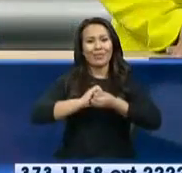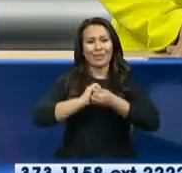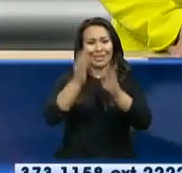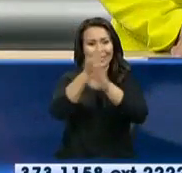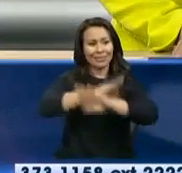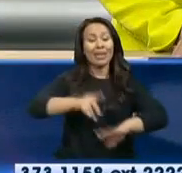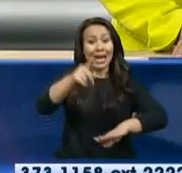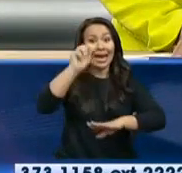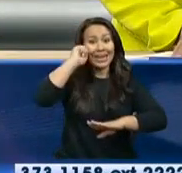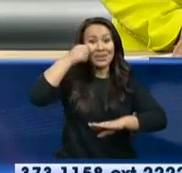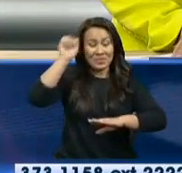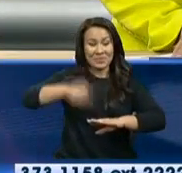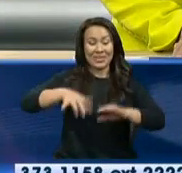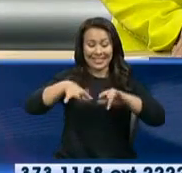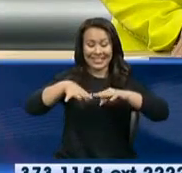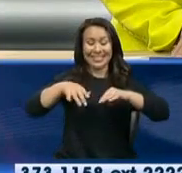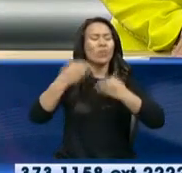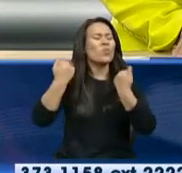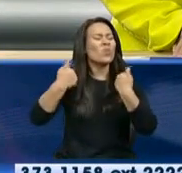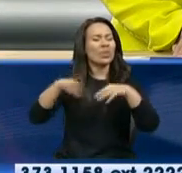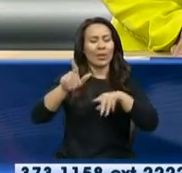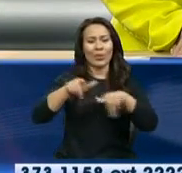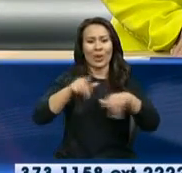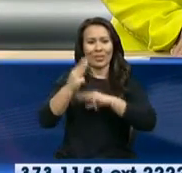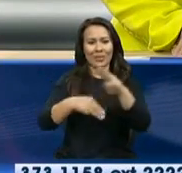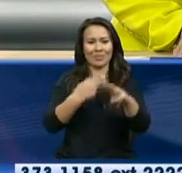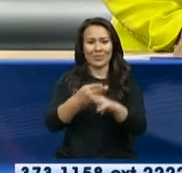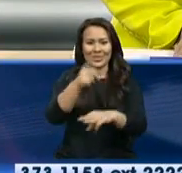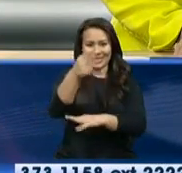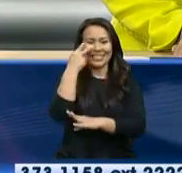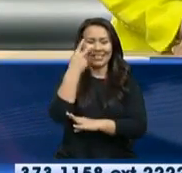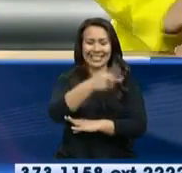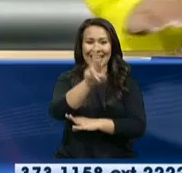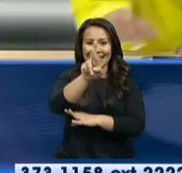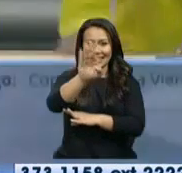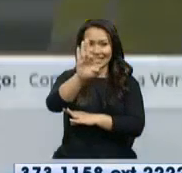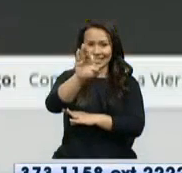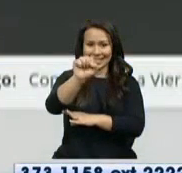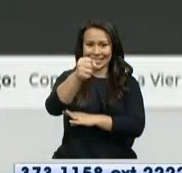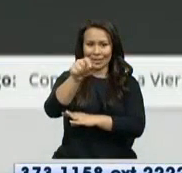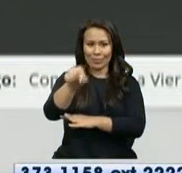Recuerden que pueden vernos desde cualquier parte del mundo a través del sitio web